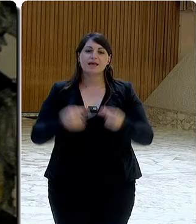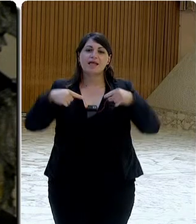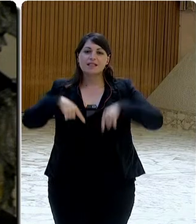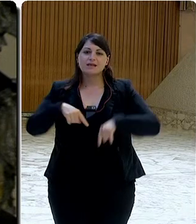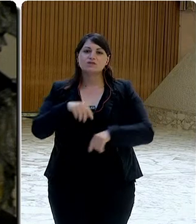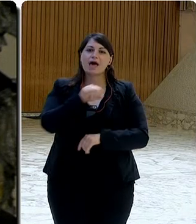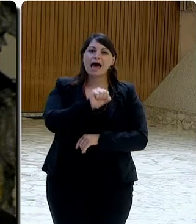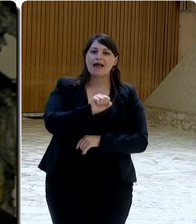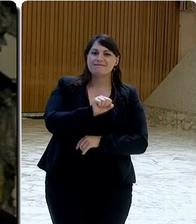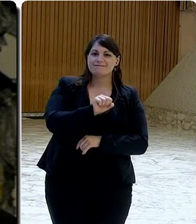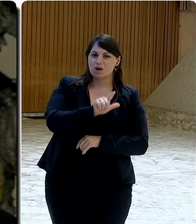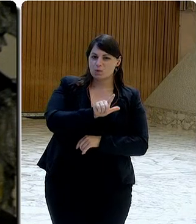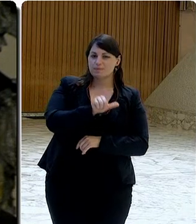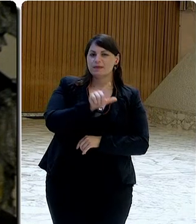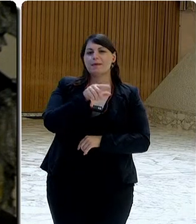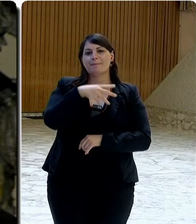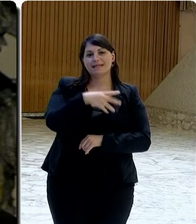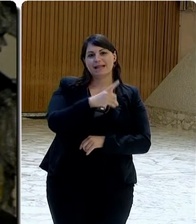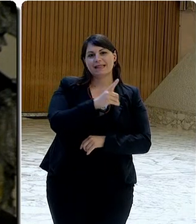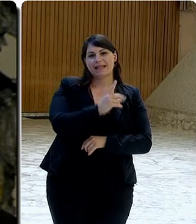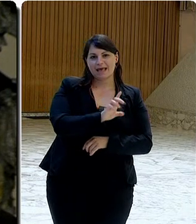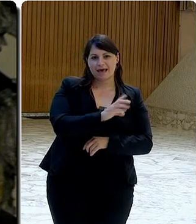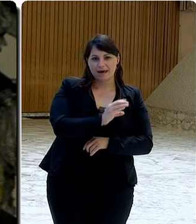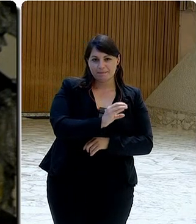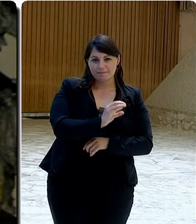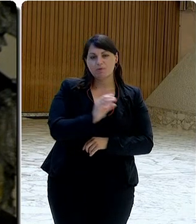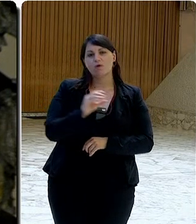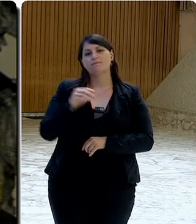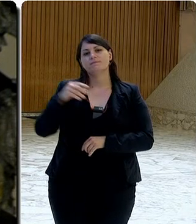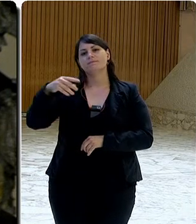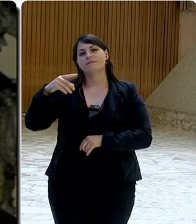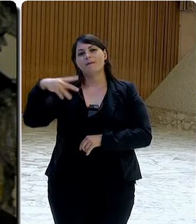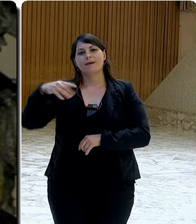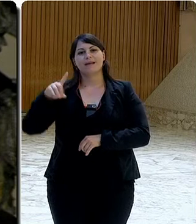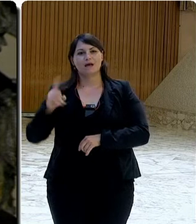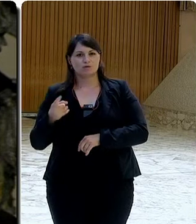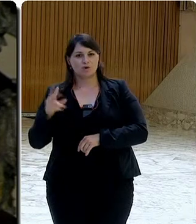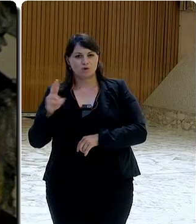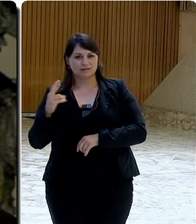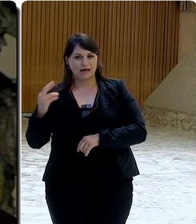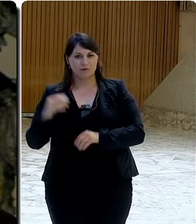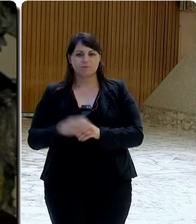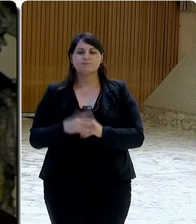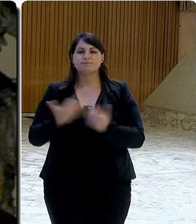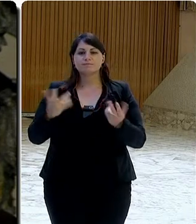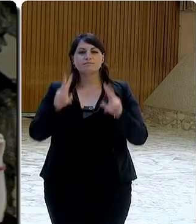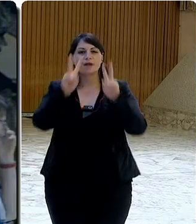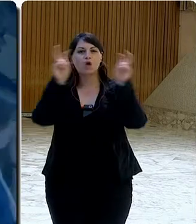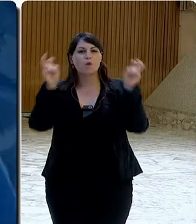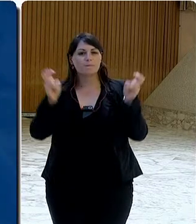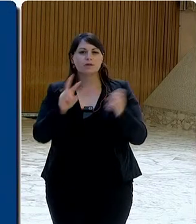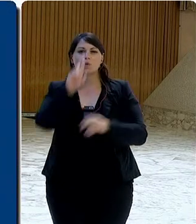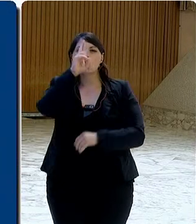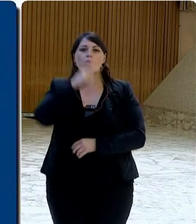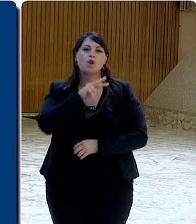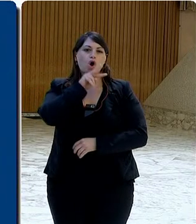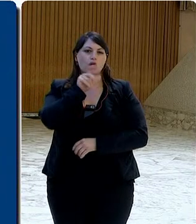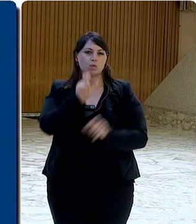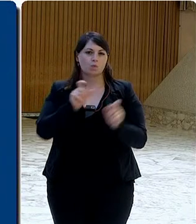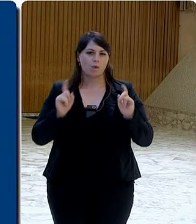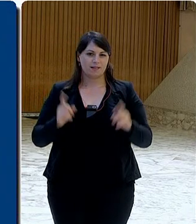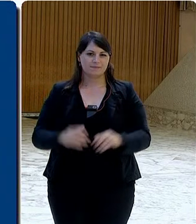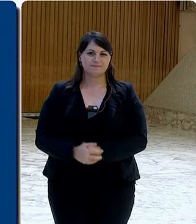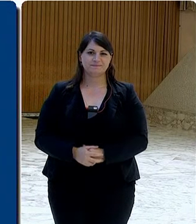Medina del Campo e Maria del Rosario Garcia Garas sul tema Il ruolo dei nonni. Prego.